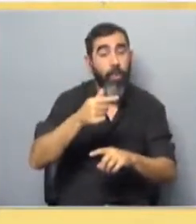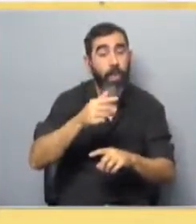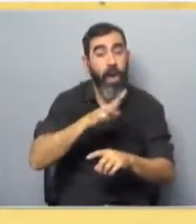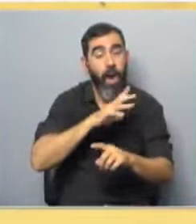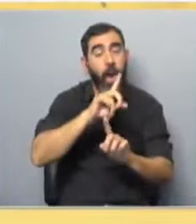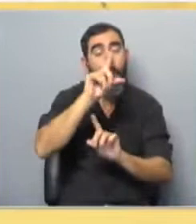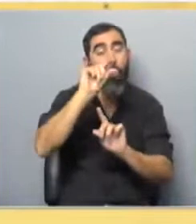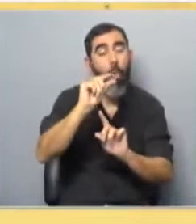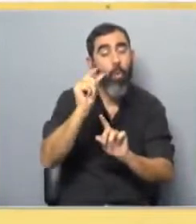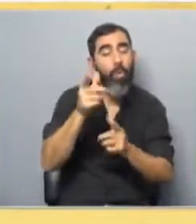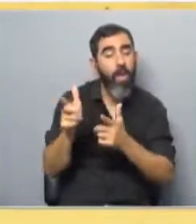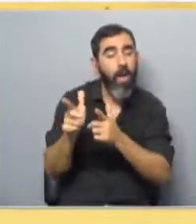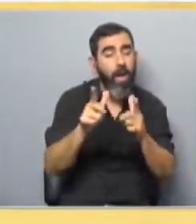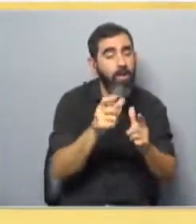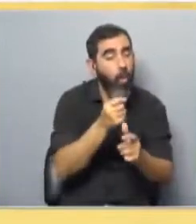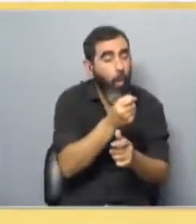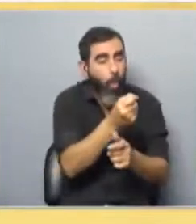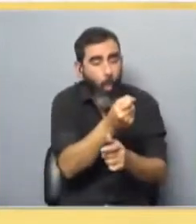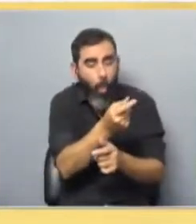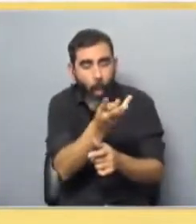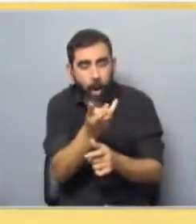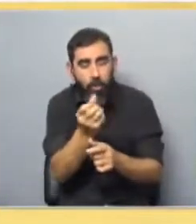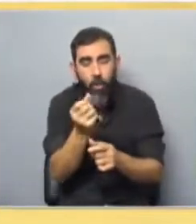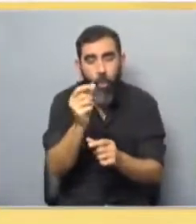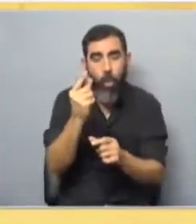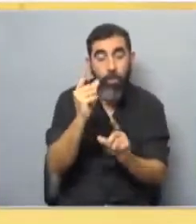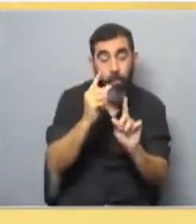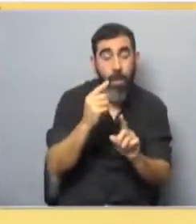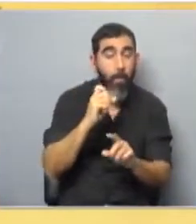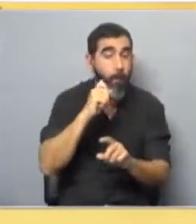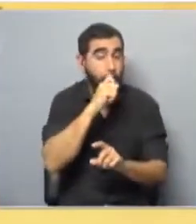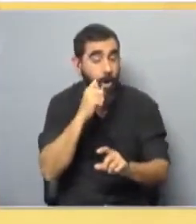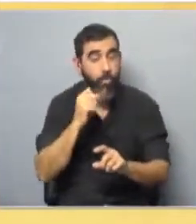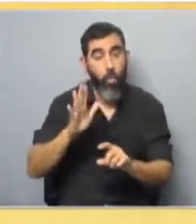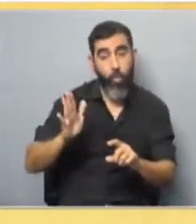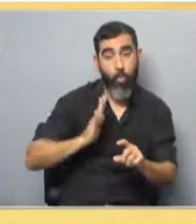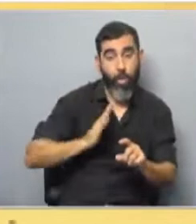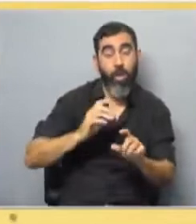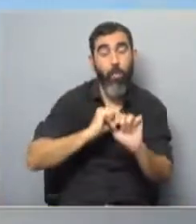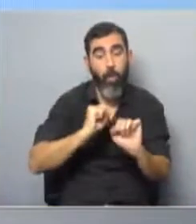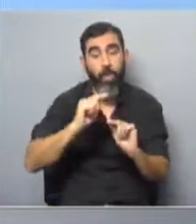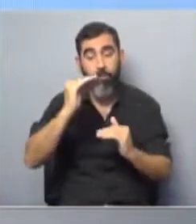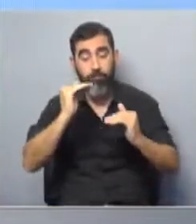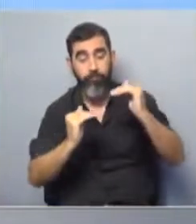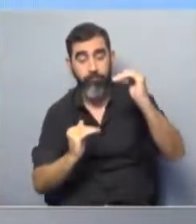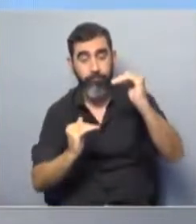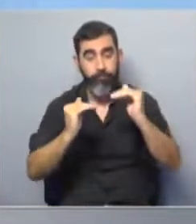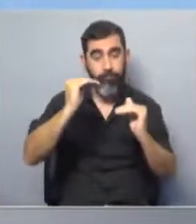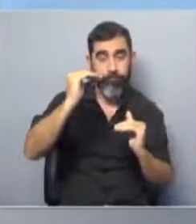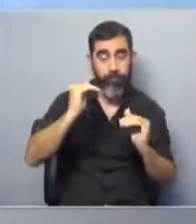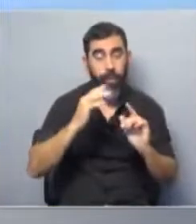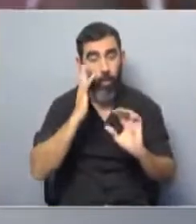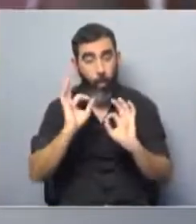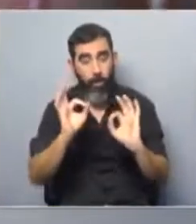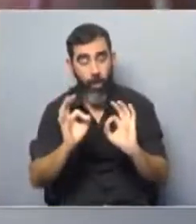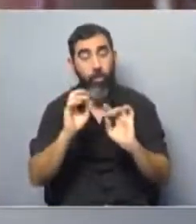de caza, cuánto y cómo, qué proporción de sexo se va a cazar, porque a veces también si se caza en forma desproporcionada puede generar al revés un aumento de la población,